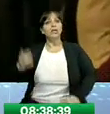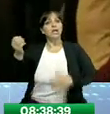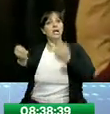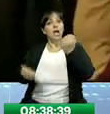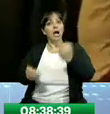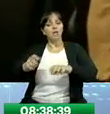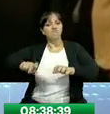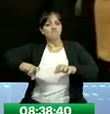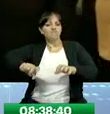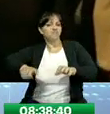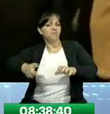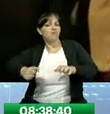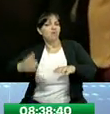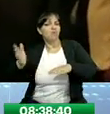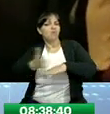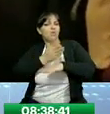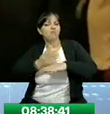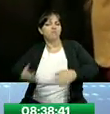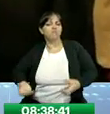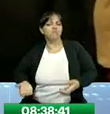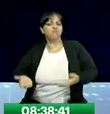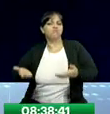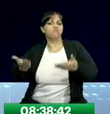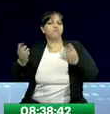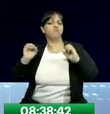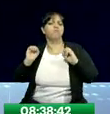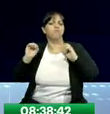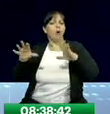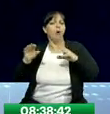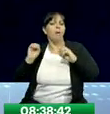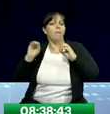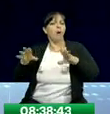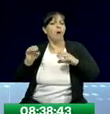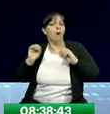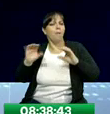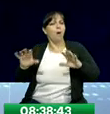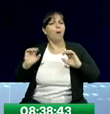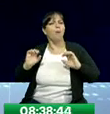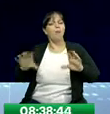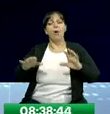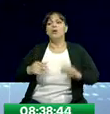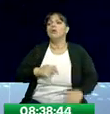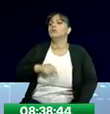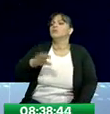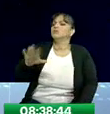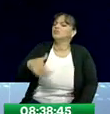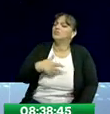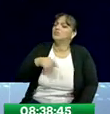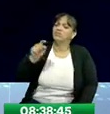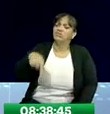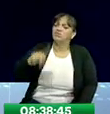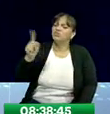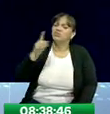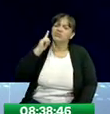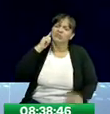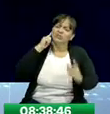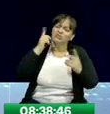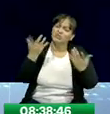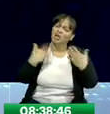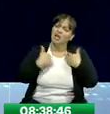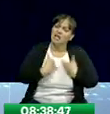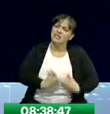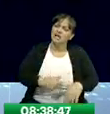se ponen molesto entonces evitar cualquier cualquier problema que uno vaya a tener con estas personas muchas gracias caballeros como